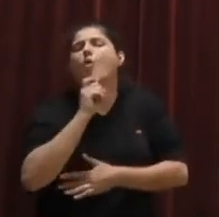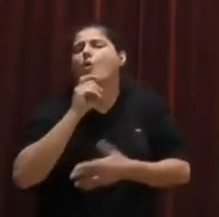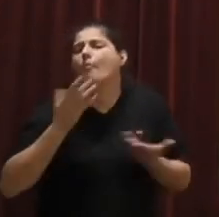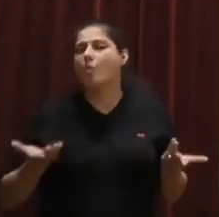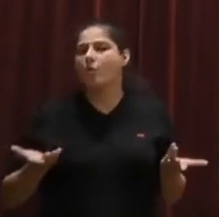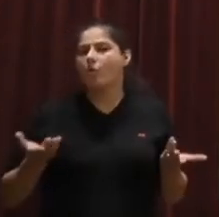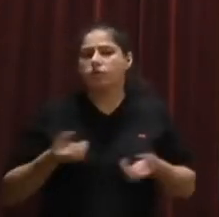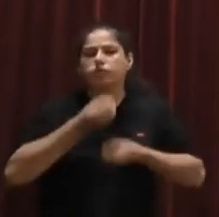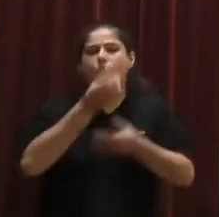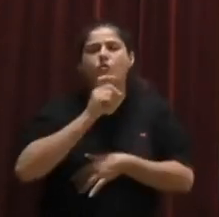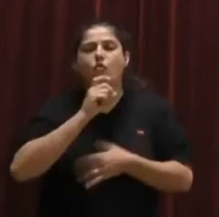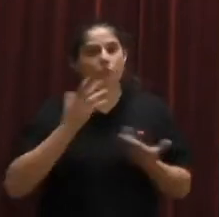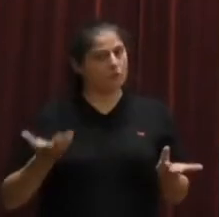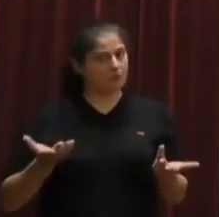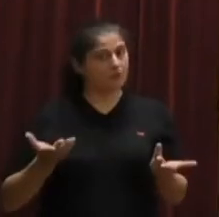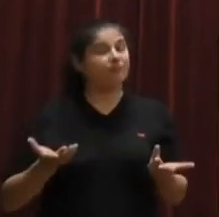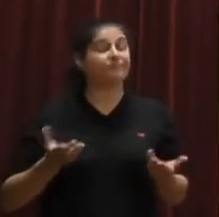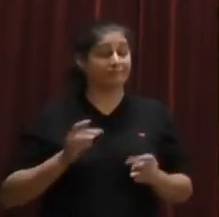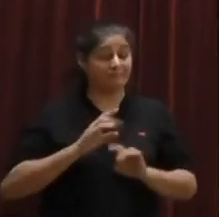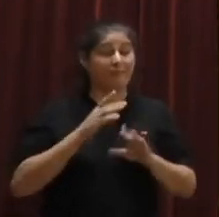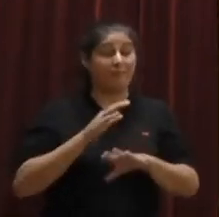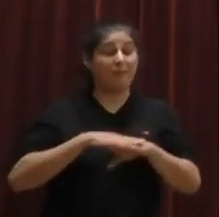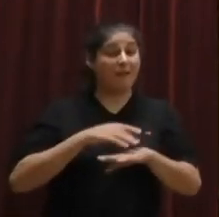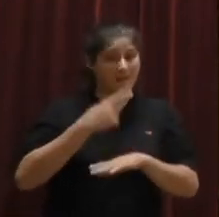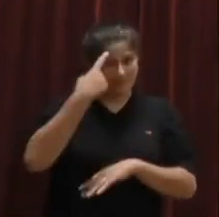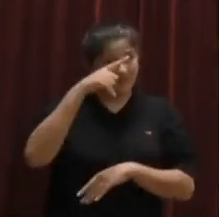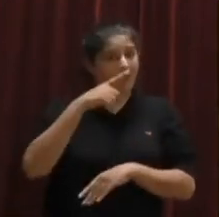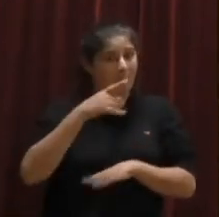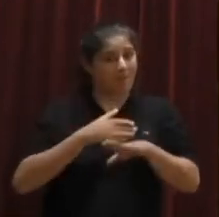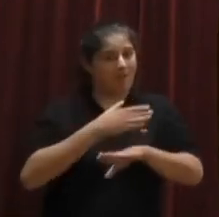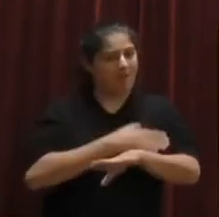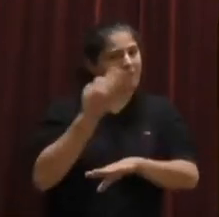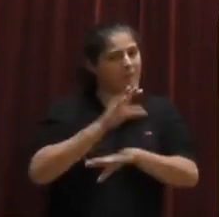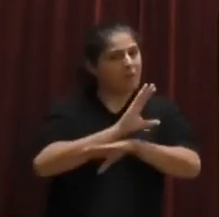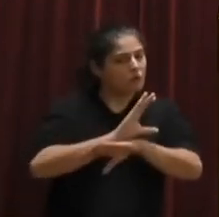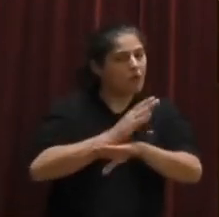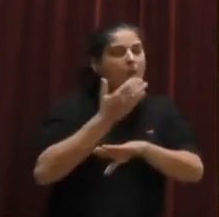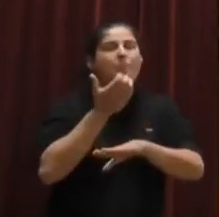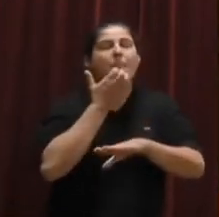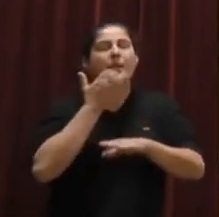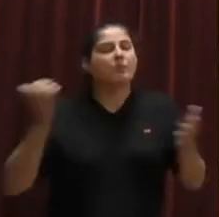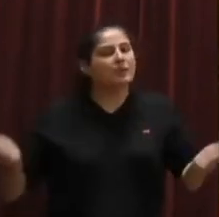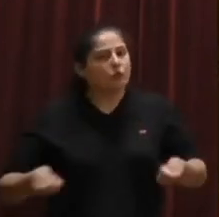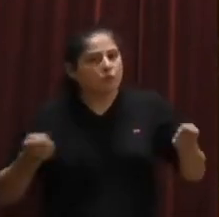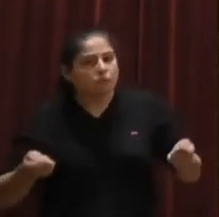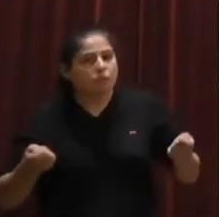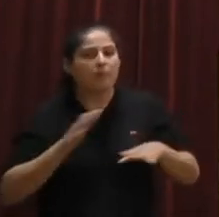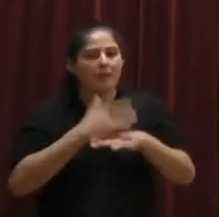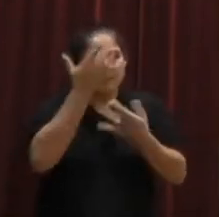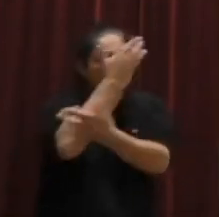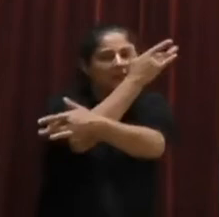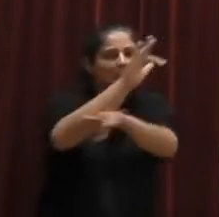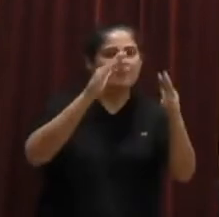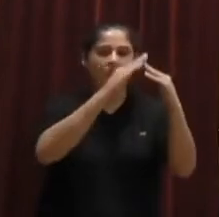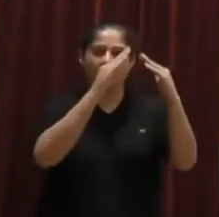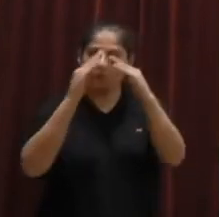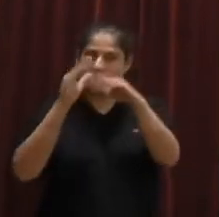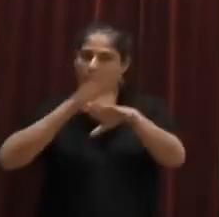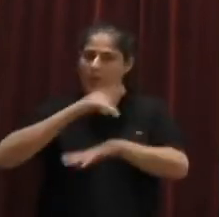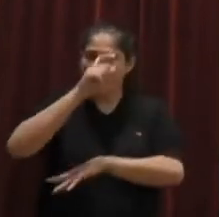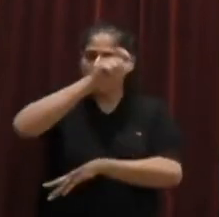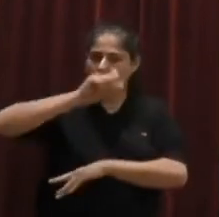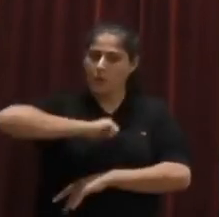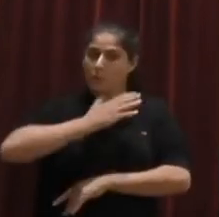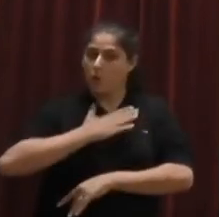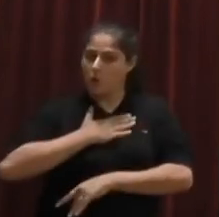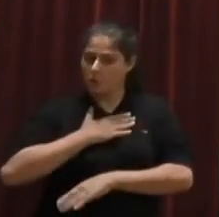saber. Y cómo deberían saber serían, se supone que son las acciones que tiene que llevar a cabo su consellería. Por ejemplo, campañas de sensibilización del problema de la vivienda para que